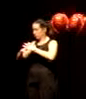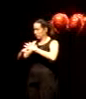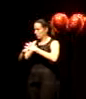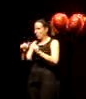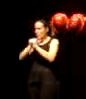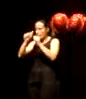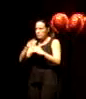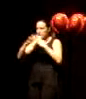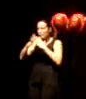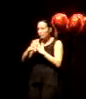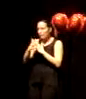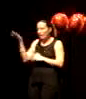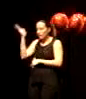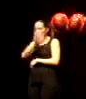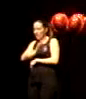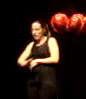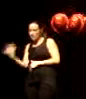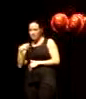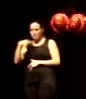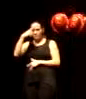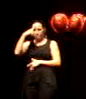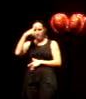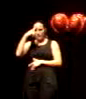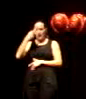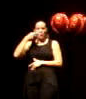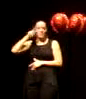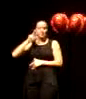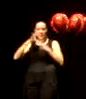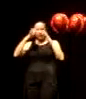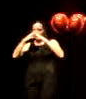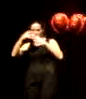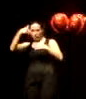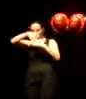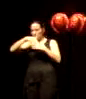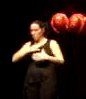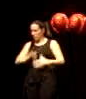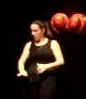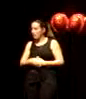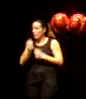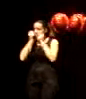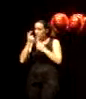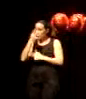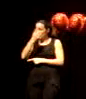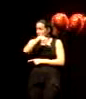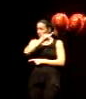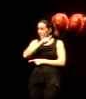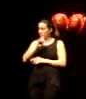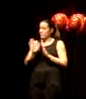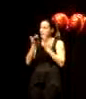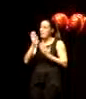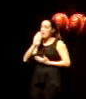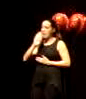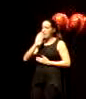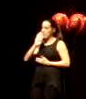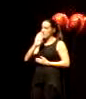con las cuales el niño puede estructurar su experiencia. Fijémonos, por ejemplo, cómo en este libro